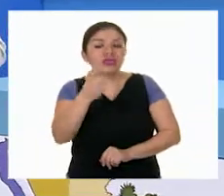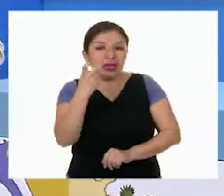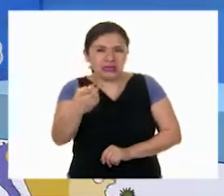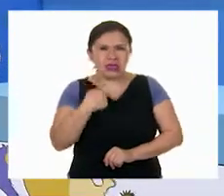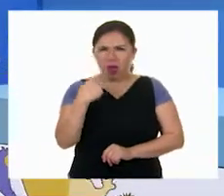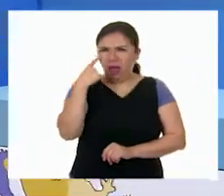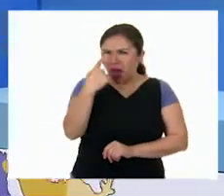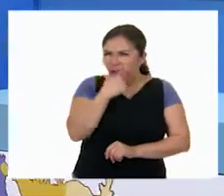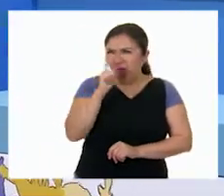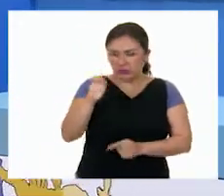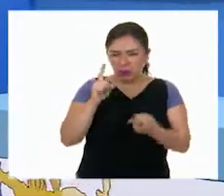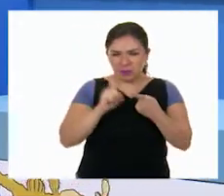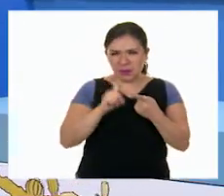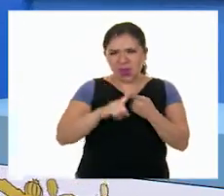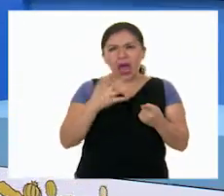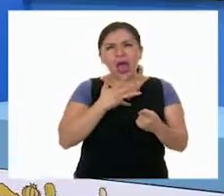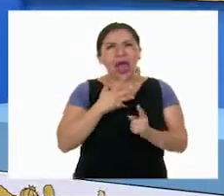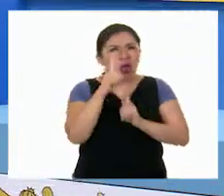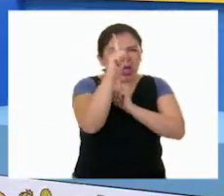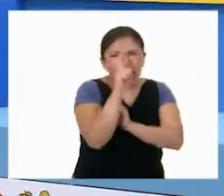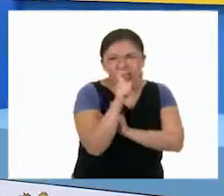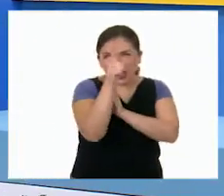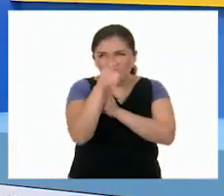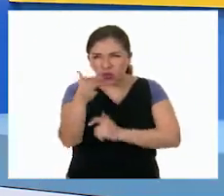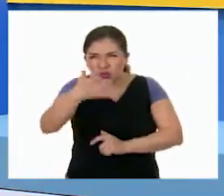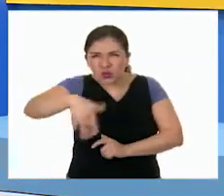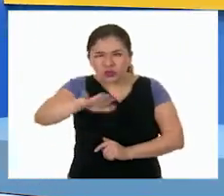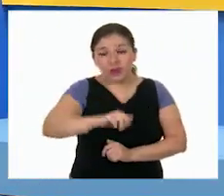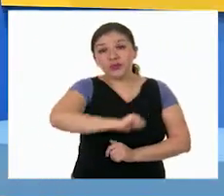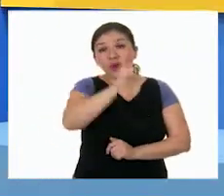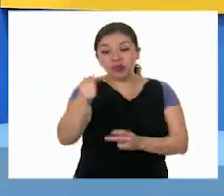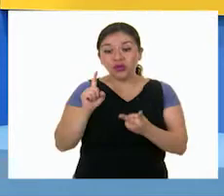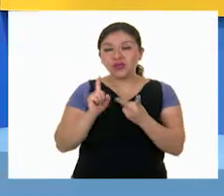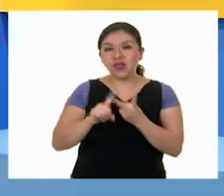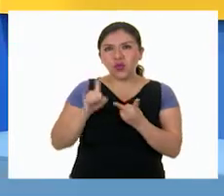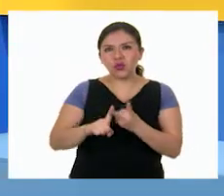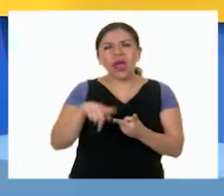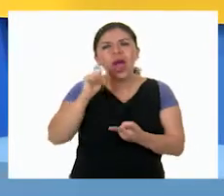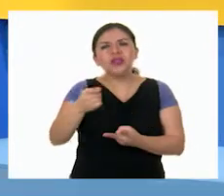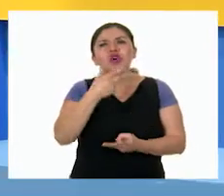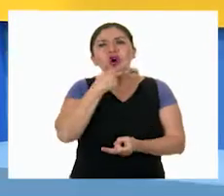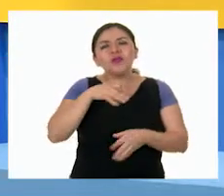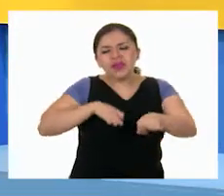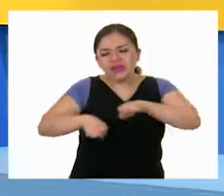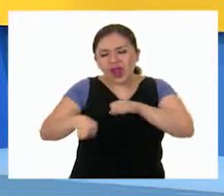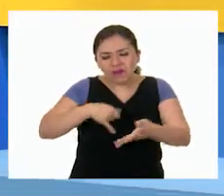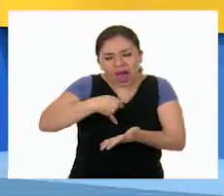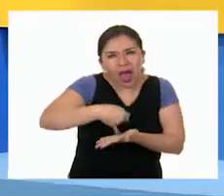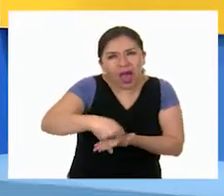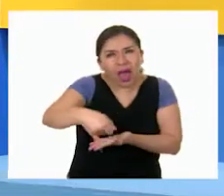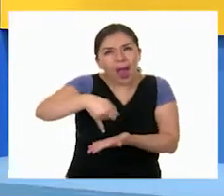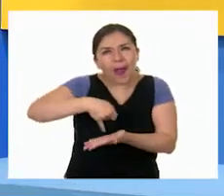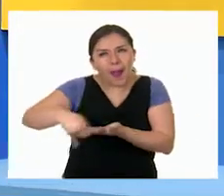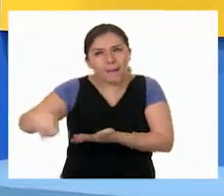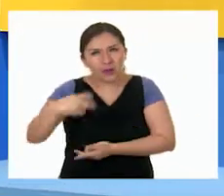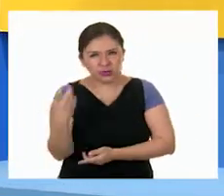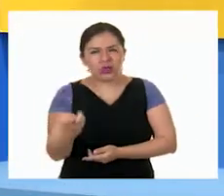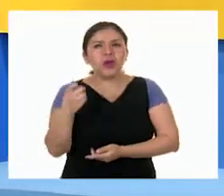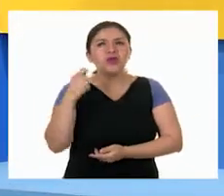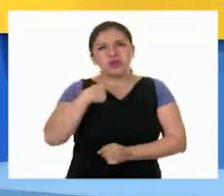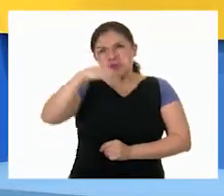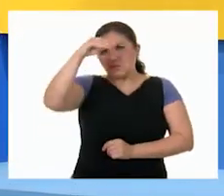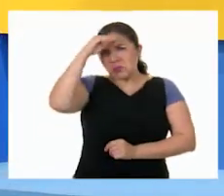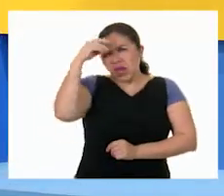atención que en la primera hay un cazador, mientras que en la segunda es un campesino. Aunque su papel